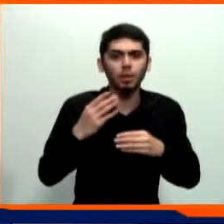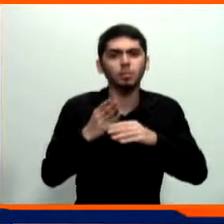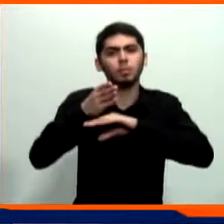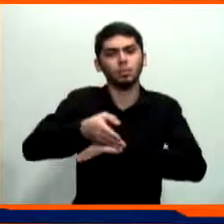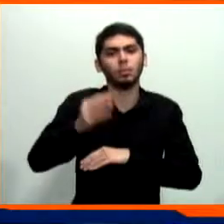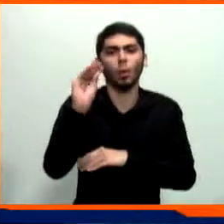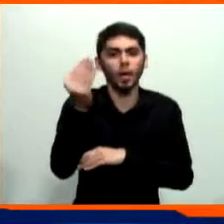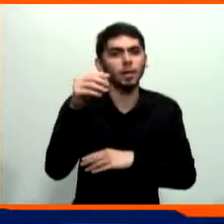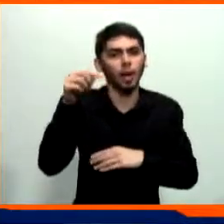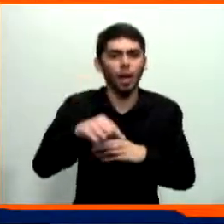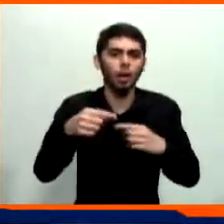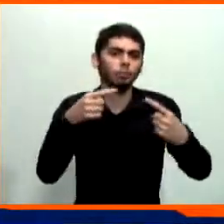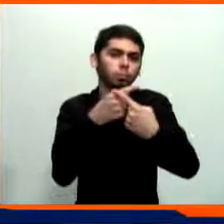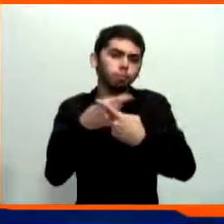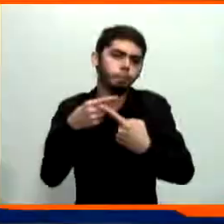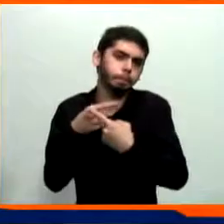competencia.